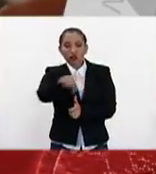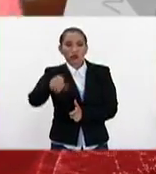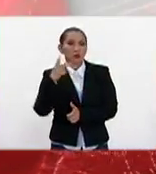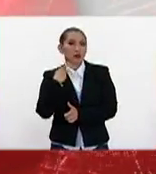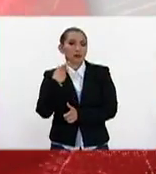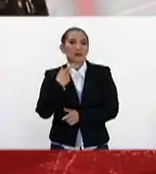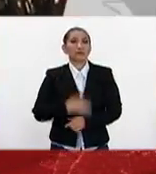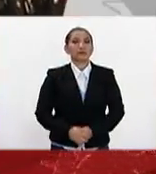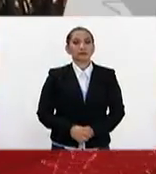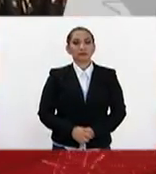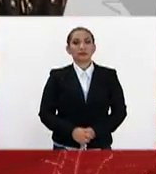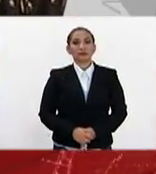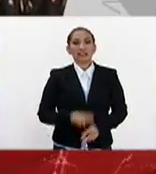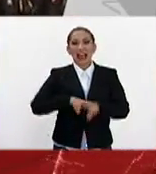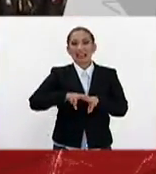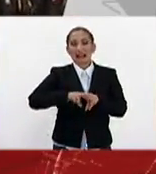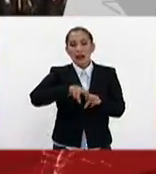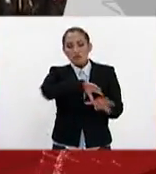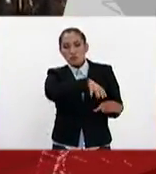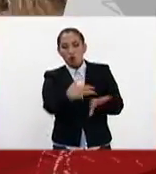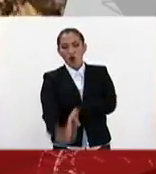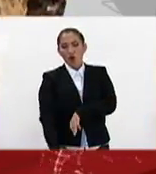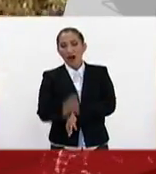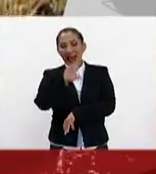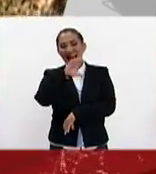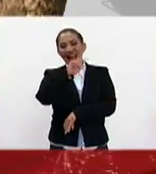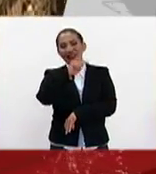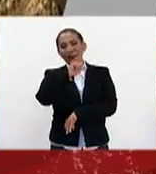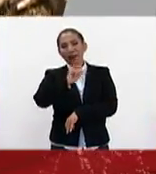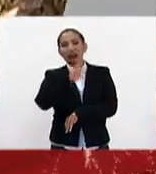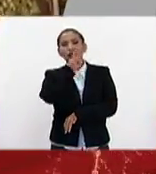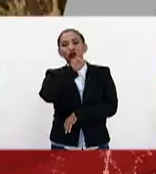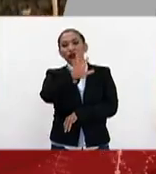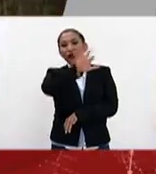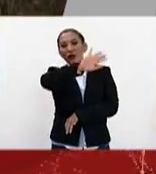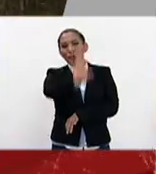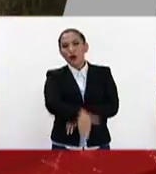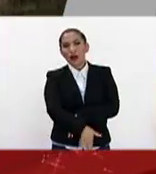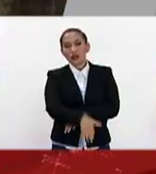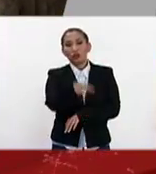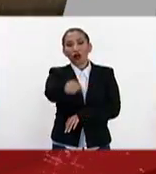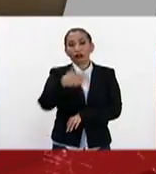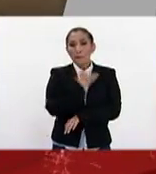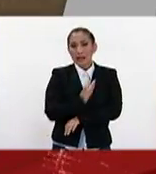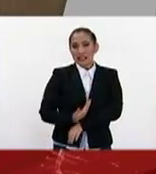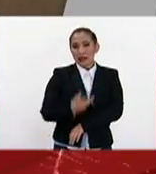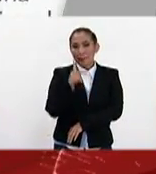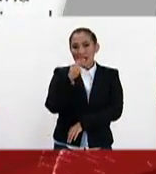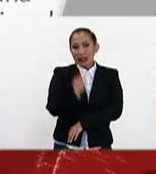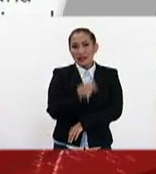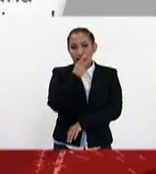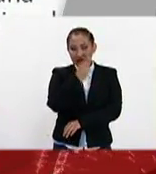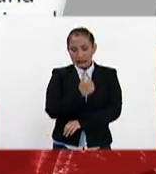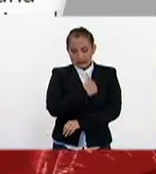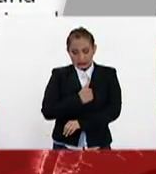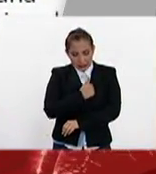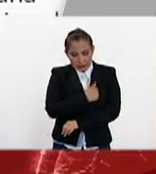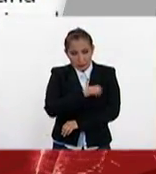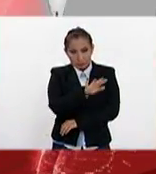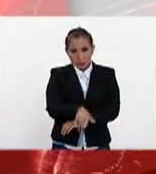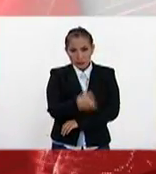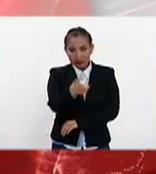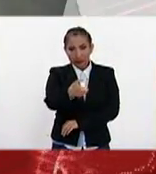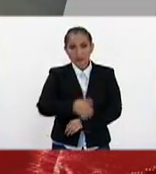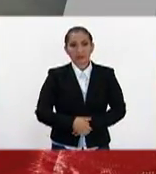políticas. Un tren descarrila en Ecatepec, deja 5 personas muertas. El presidente Peña Nieto expresa sus